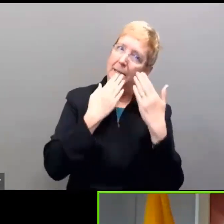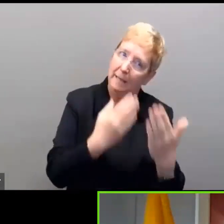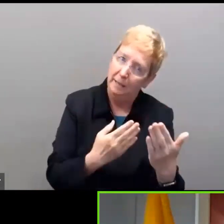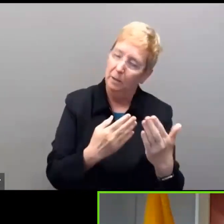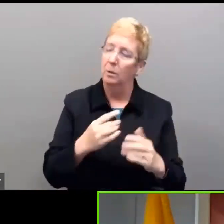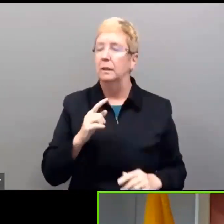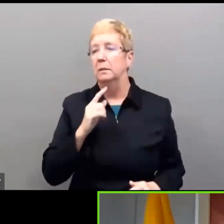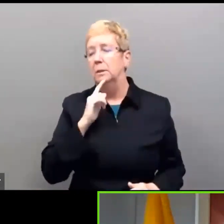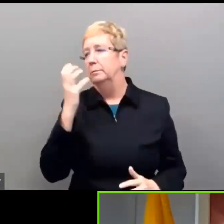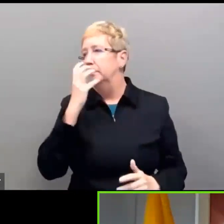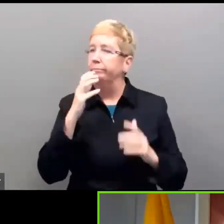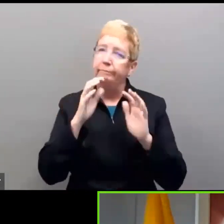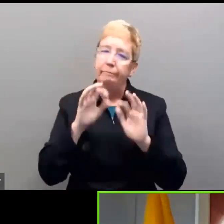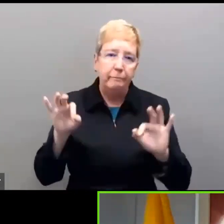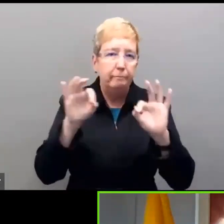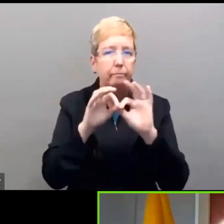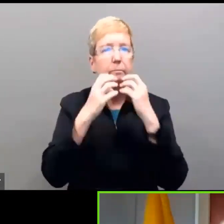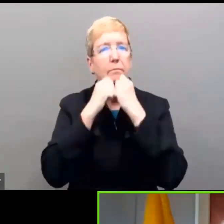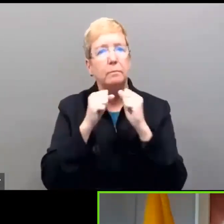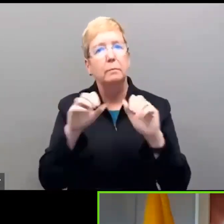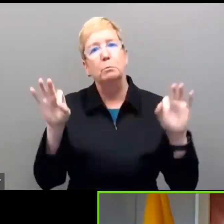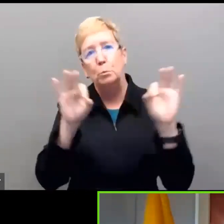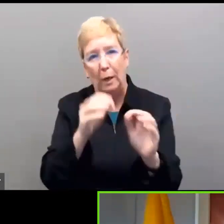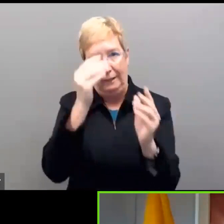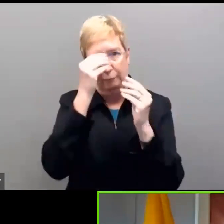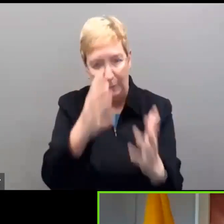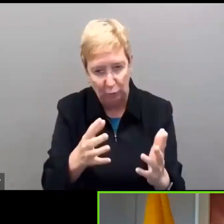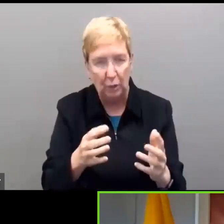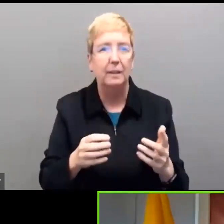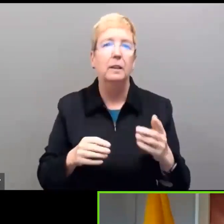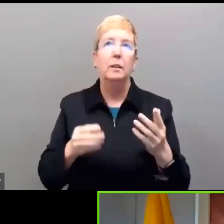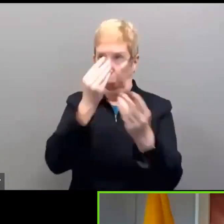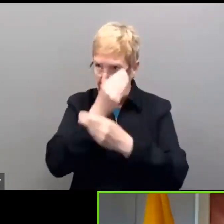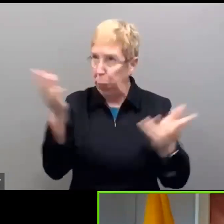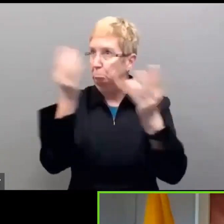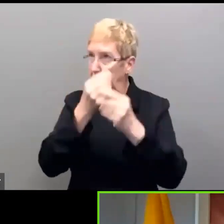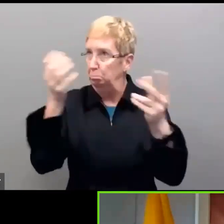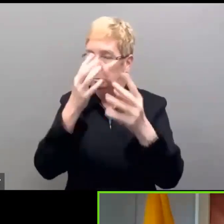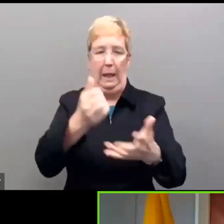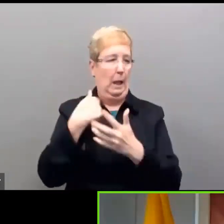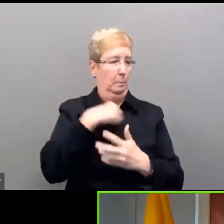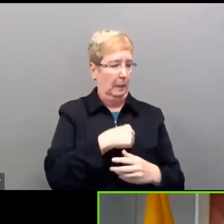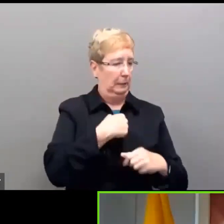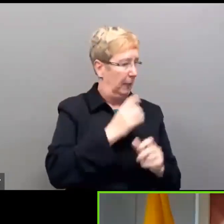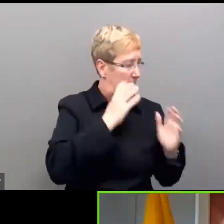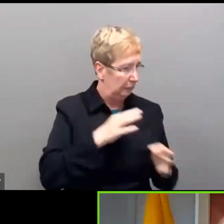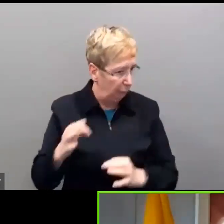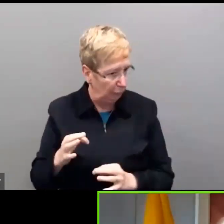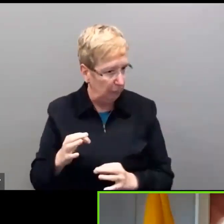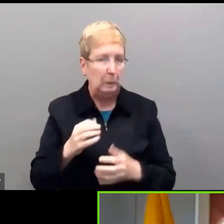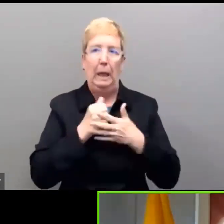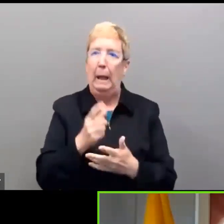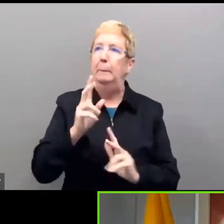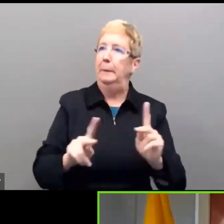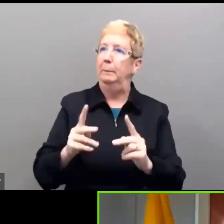te agradece, yo le agradezco a usted. Es información muy valorable, importante para que sigamos tomando decisiones para mantener